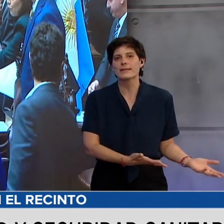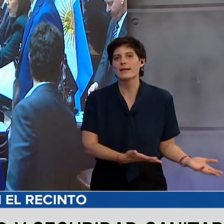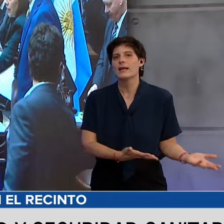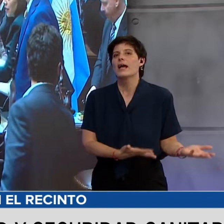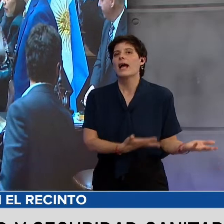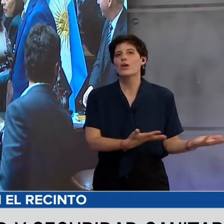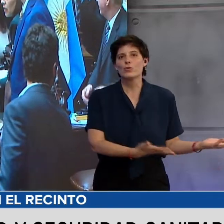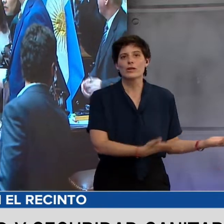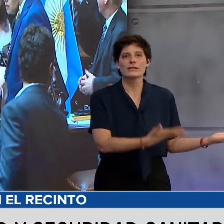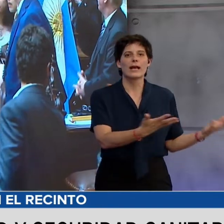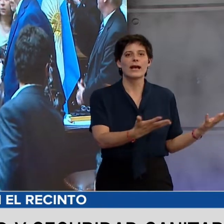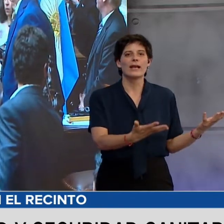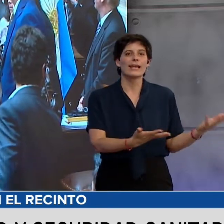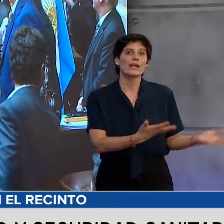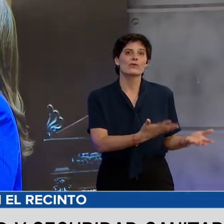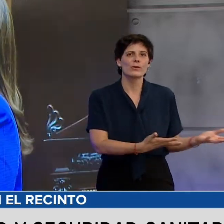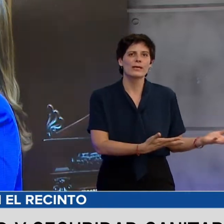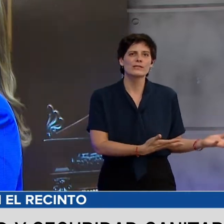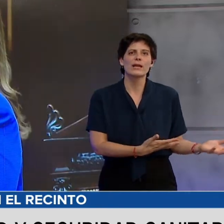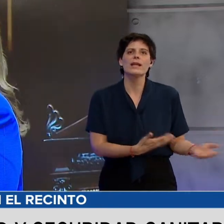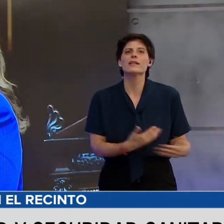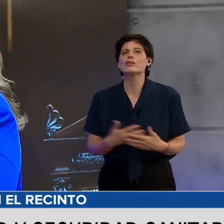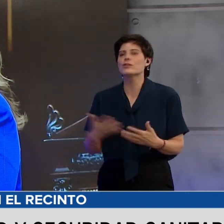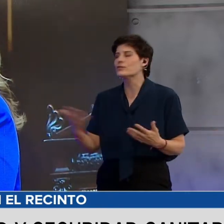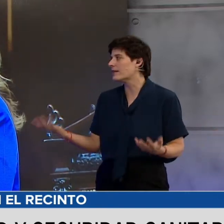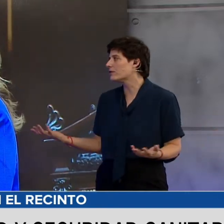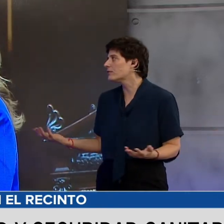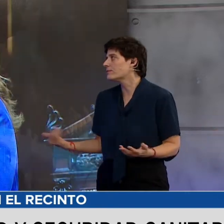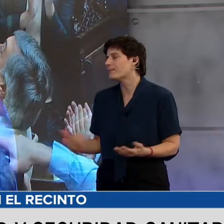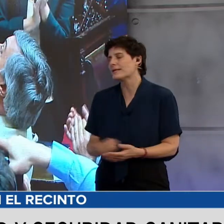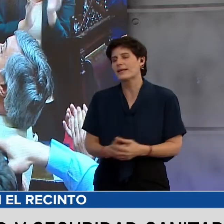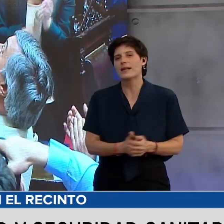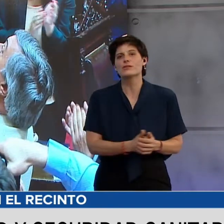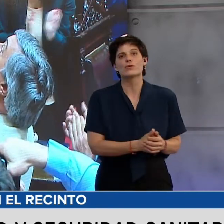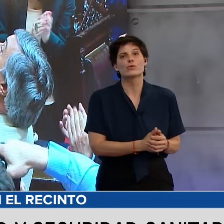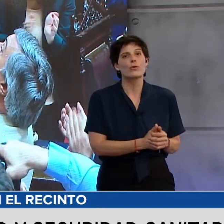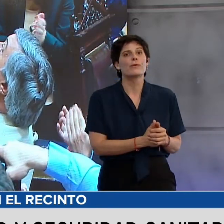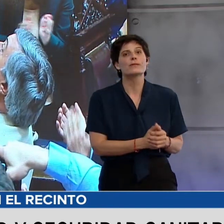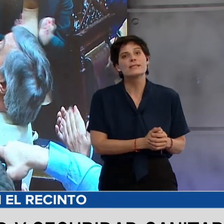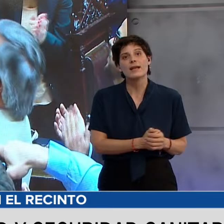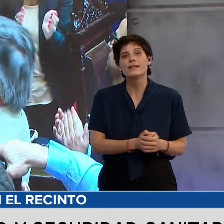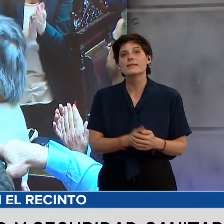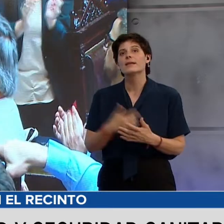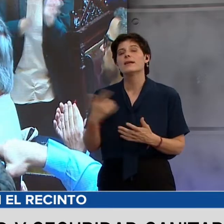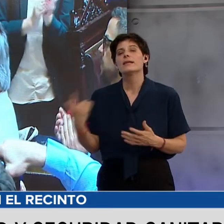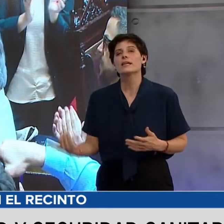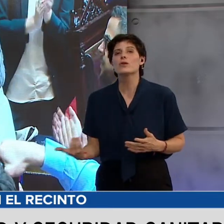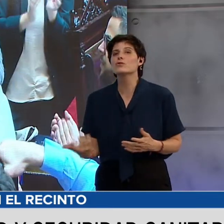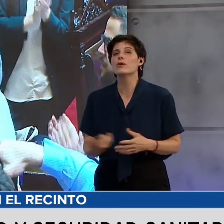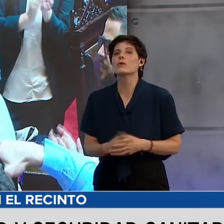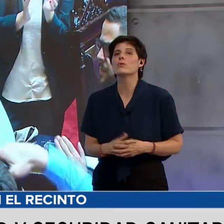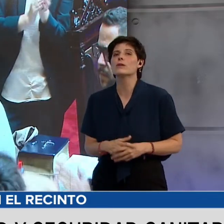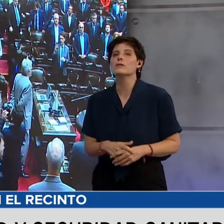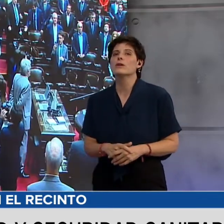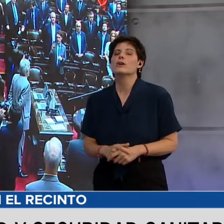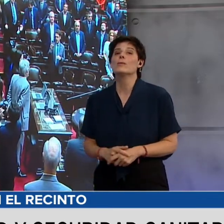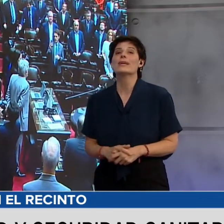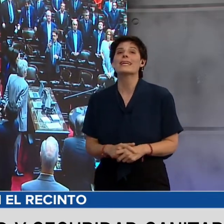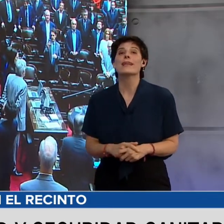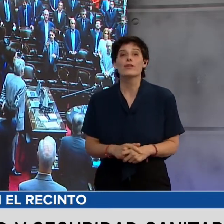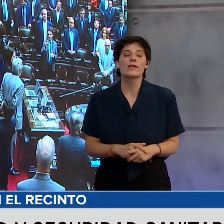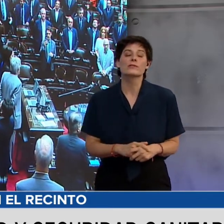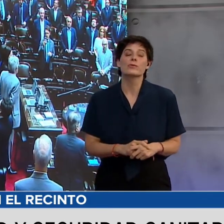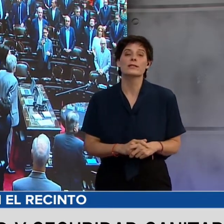que pasan, algunos al Ejecutivo Nacional y otros tantos pasan a los ejecutivos provinciales, incluso algunos